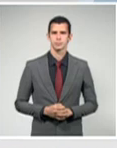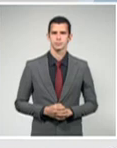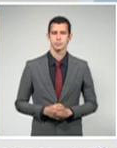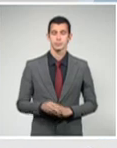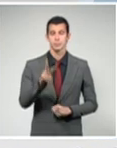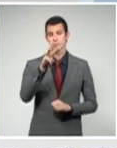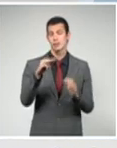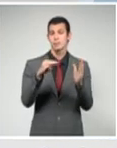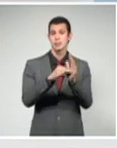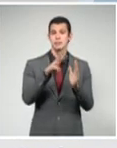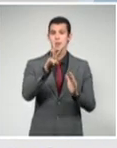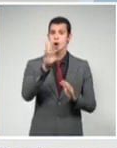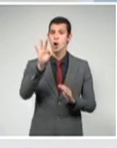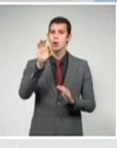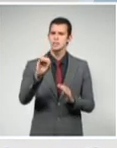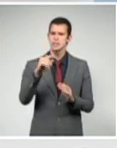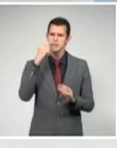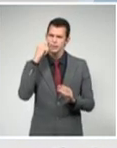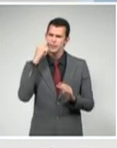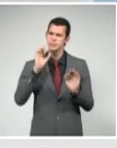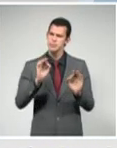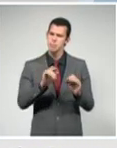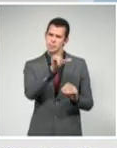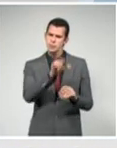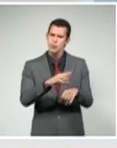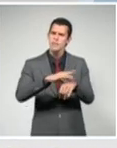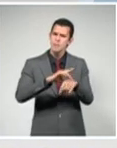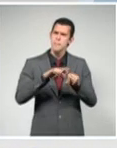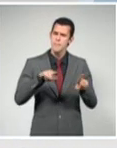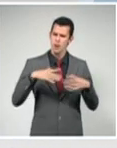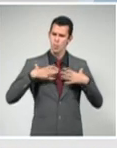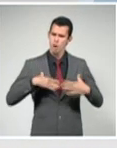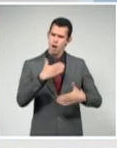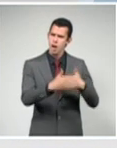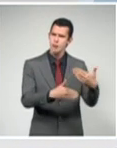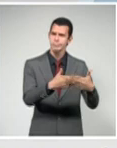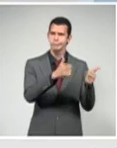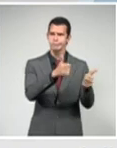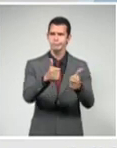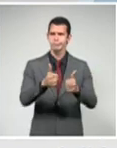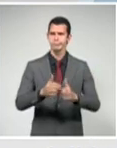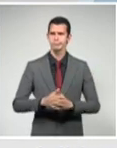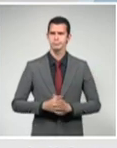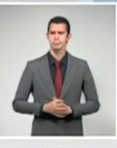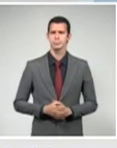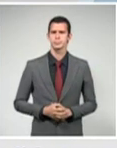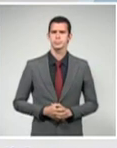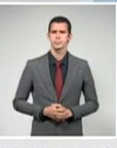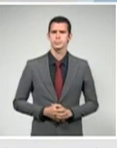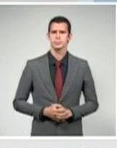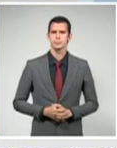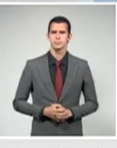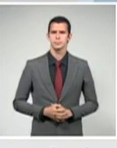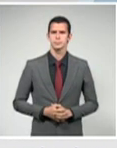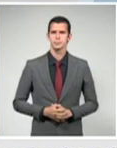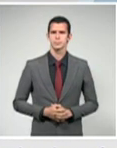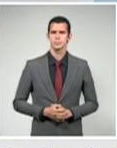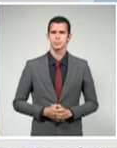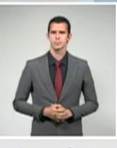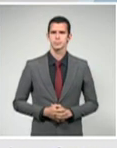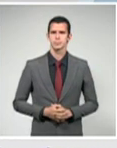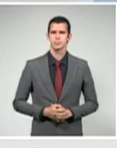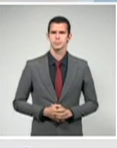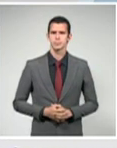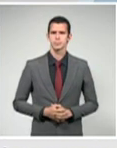3.380, con una evolución clínica estable. Se acumulan, y lamentamos en el día de hoy,